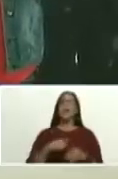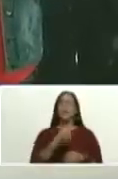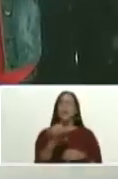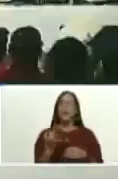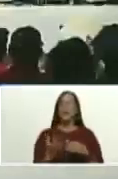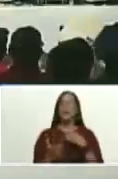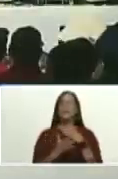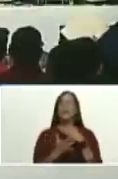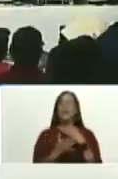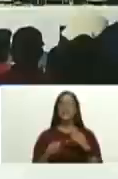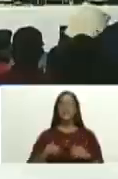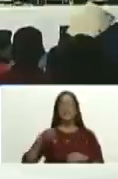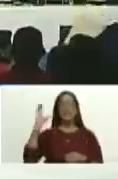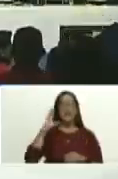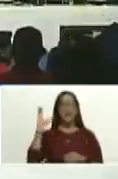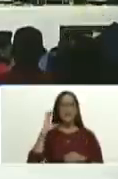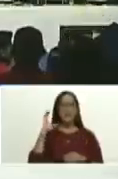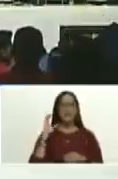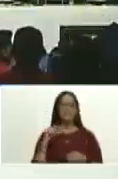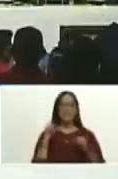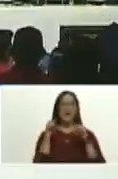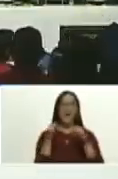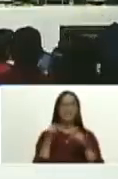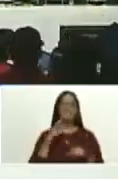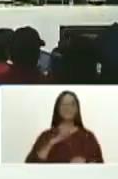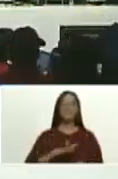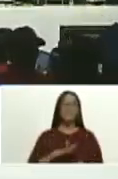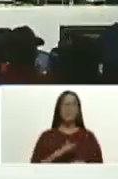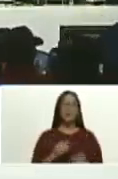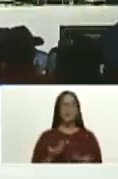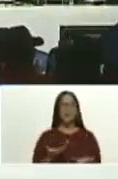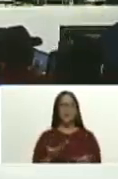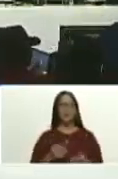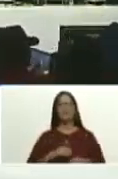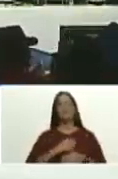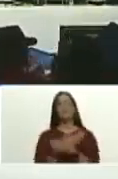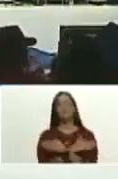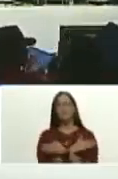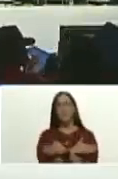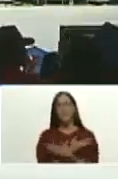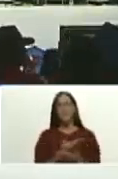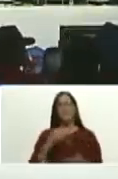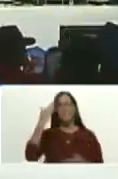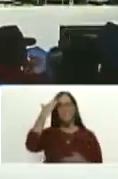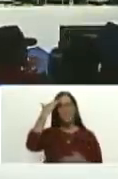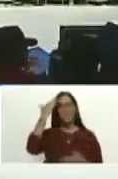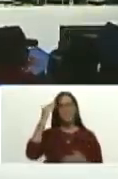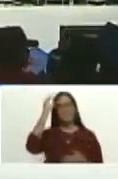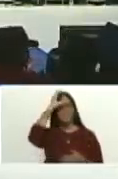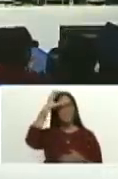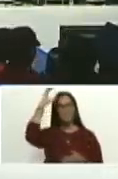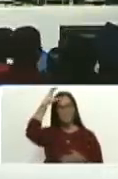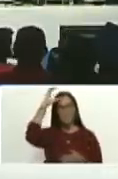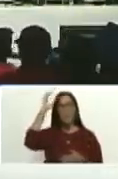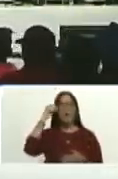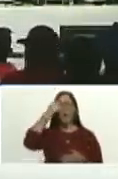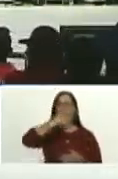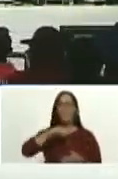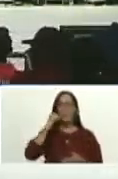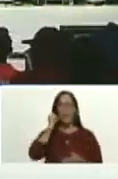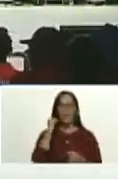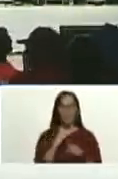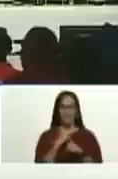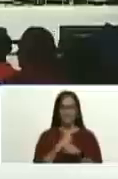la Gran Caracas, y allí está el reconocimiento de saberes de hombres y mujeres, trabajadores